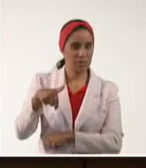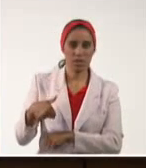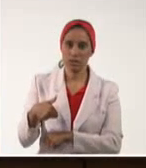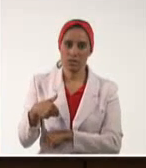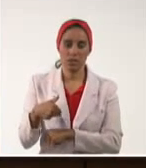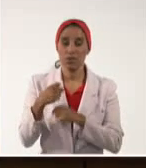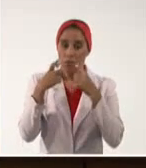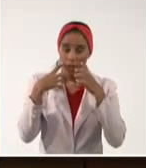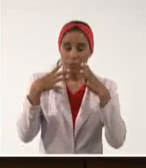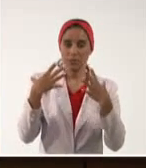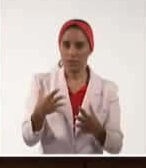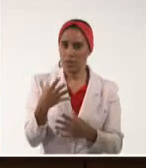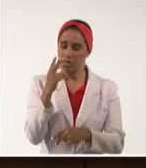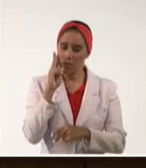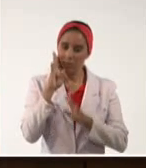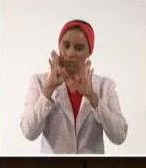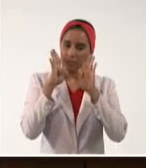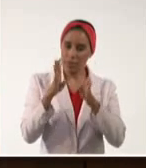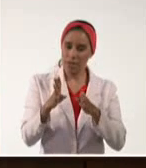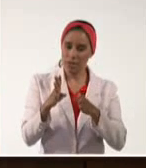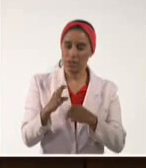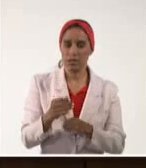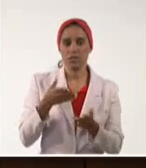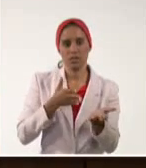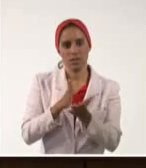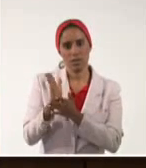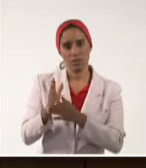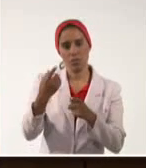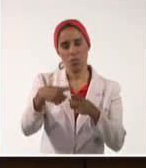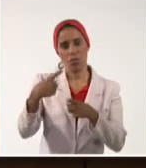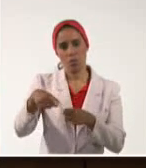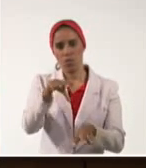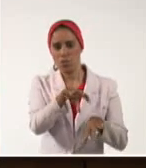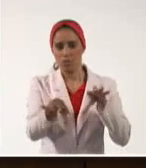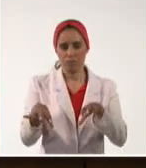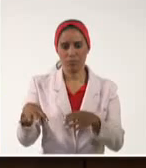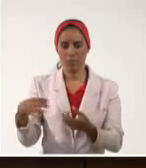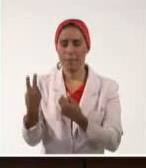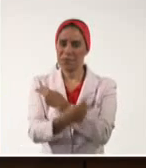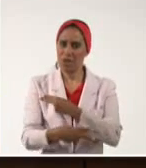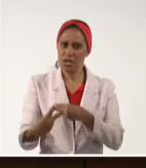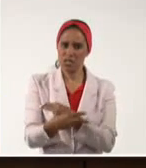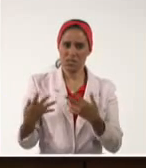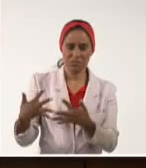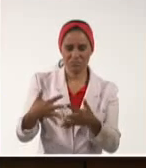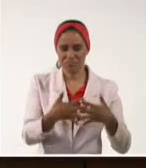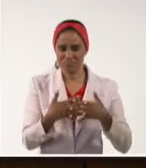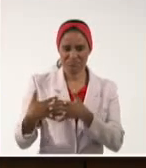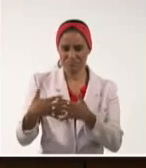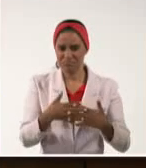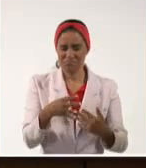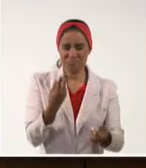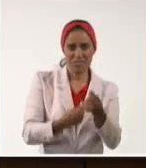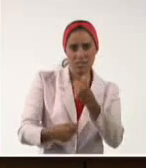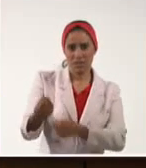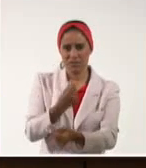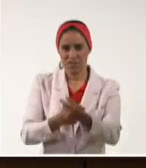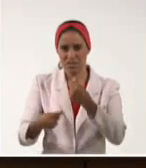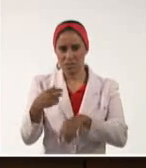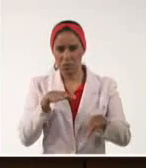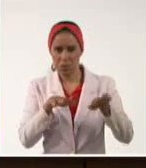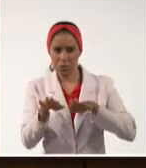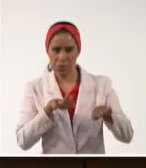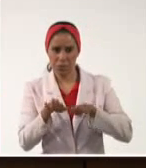como si fuera posible ignorar que desde territorio norteamericano se facilita y financia el entrenamiento con